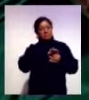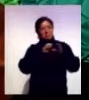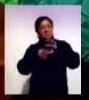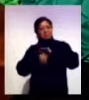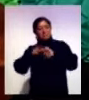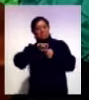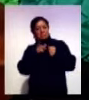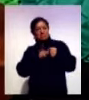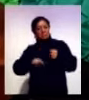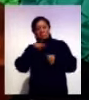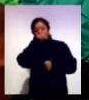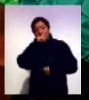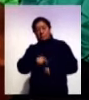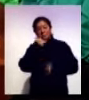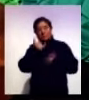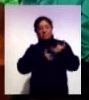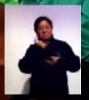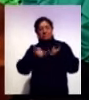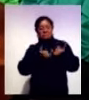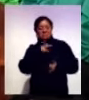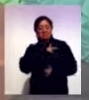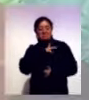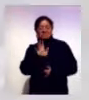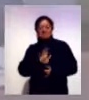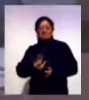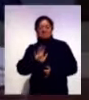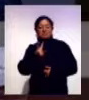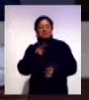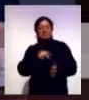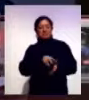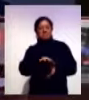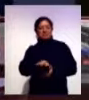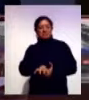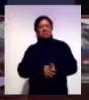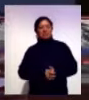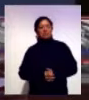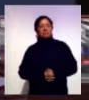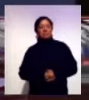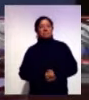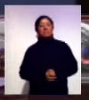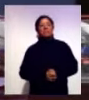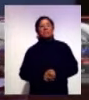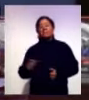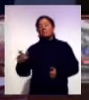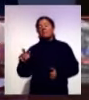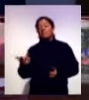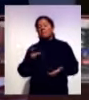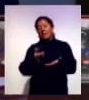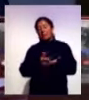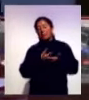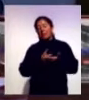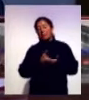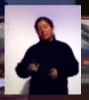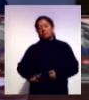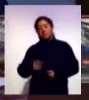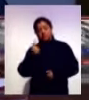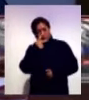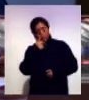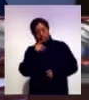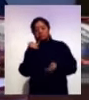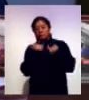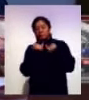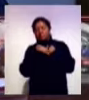Nacional, así como en los Juegos Populares 2019. Gracias al apoyo y al respaldo de su gobierno, pero sobre todo por la confianza